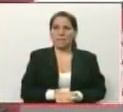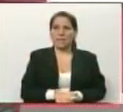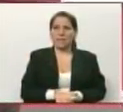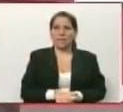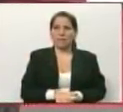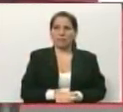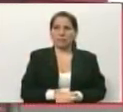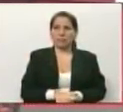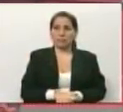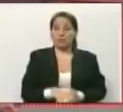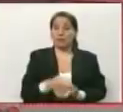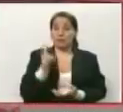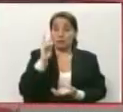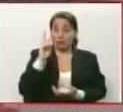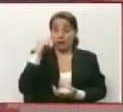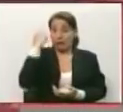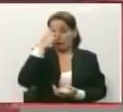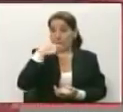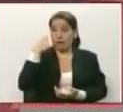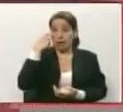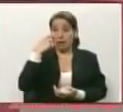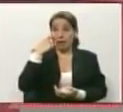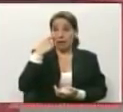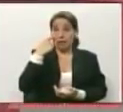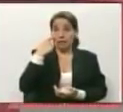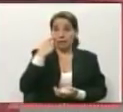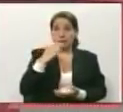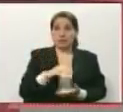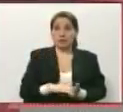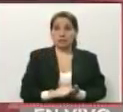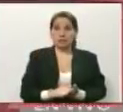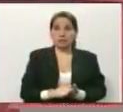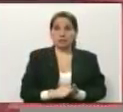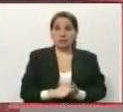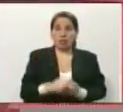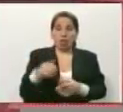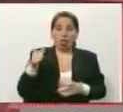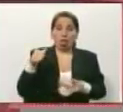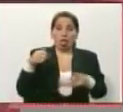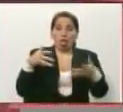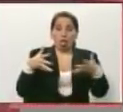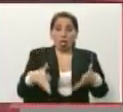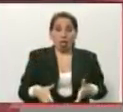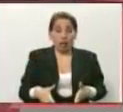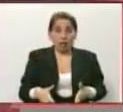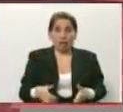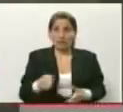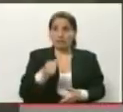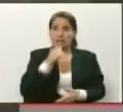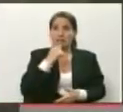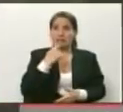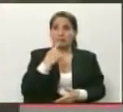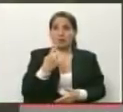Si esta no es la cara de la derrota, que alguien me lo diga.